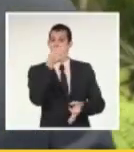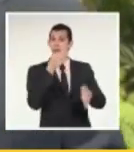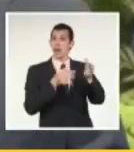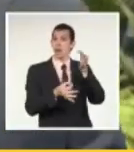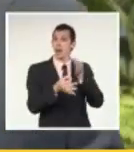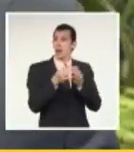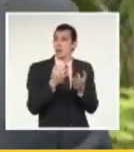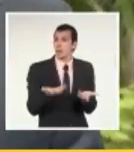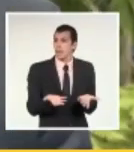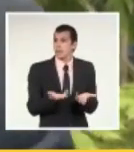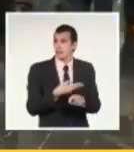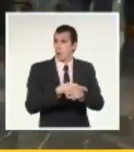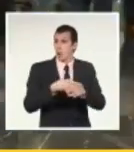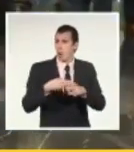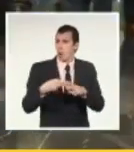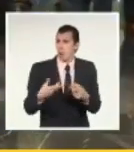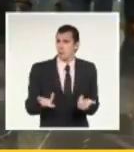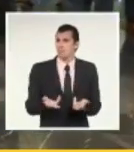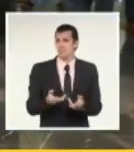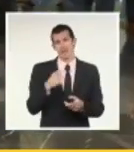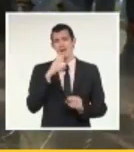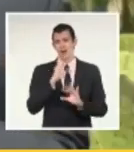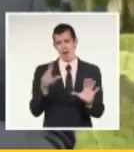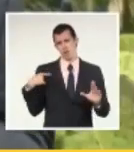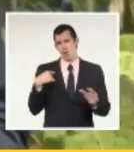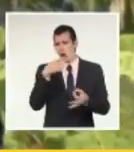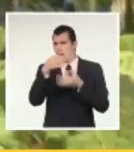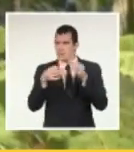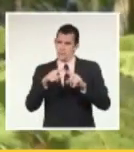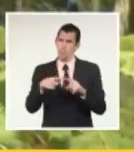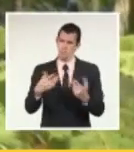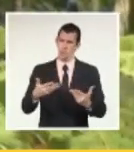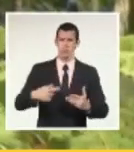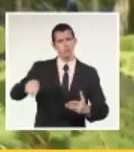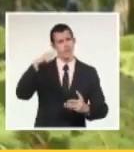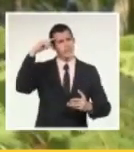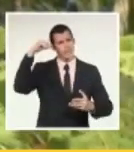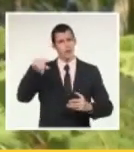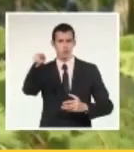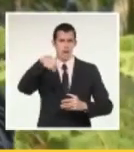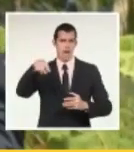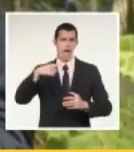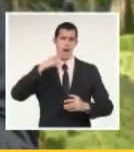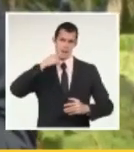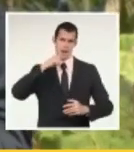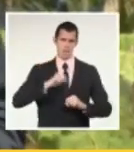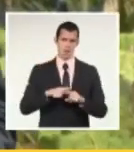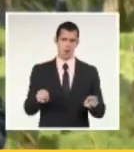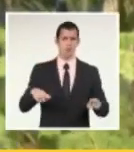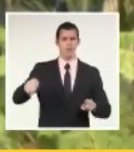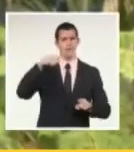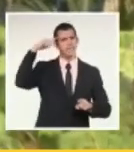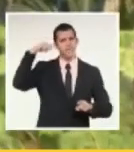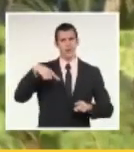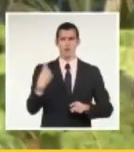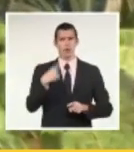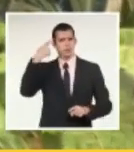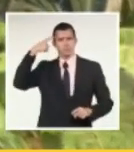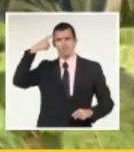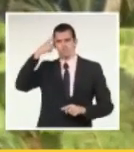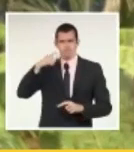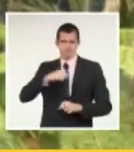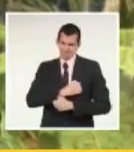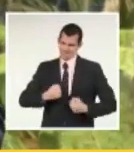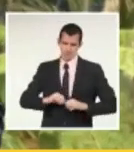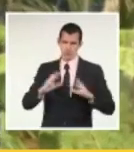Empecé diciéndole que vivíamos una situación muy compleja. Pero precisamente por ese concepto de resistencia creativa, que no es solo resistir, sino es